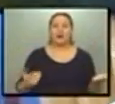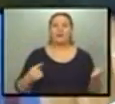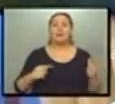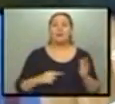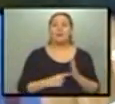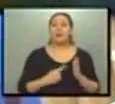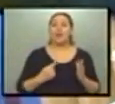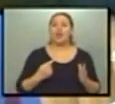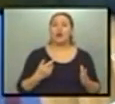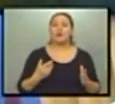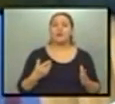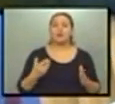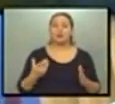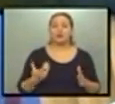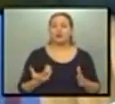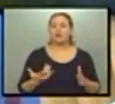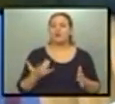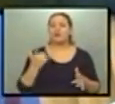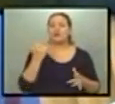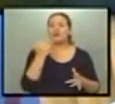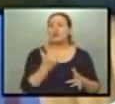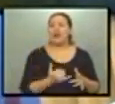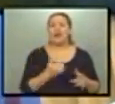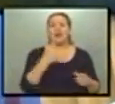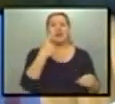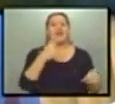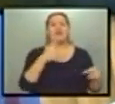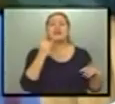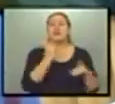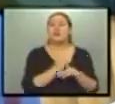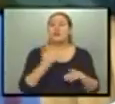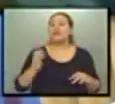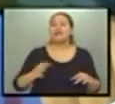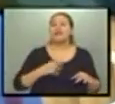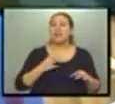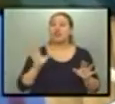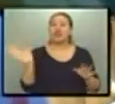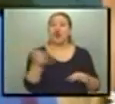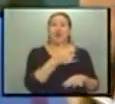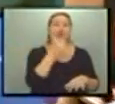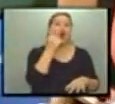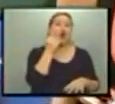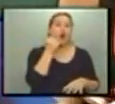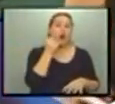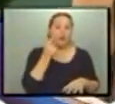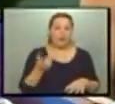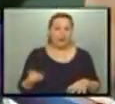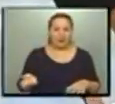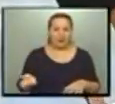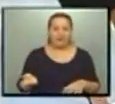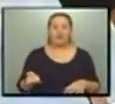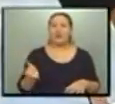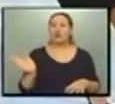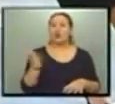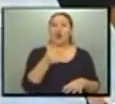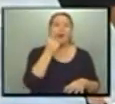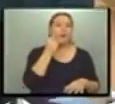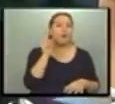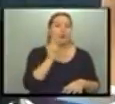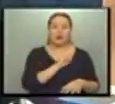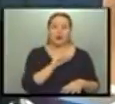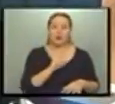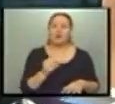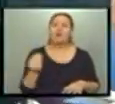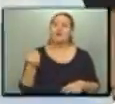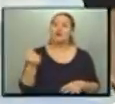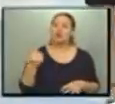que son muy versátiles los jeans. Los usamos prácticamente todos. El hombre lo usa con saco ahora. Con saco. ¿Y por qué son tan caros? ¿Me